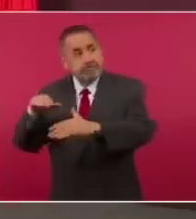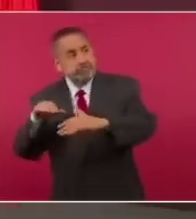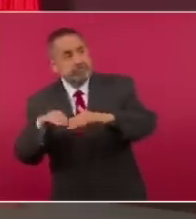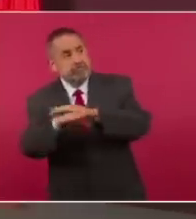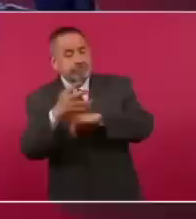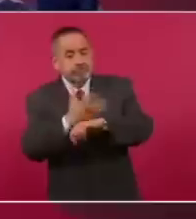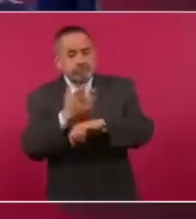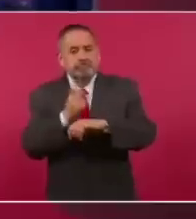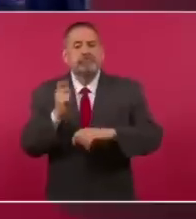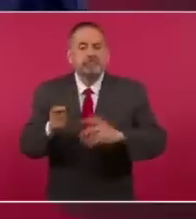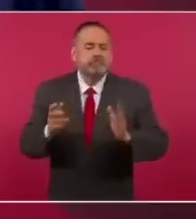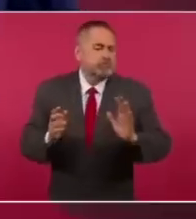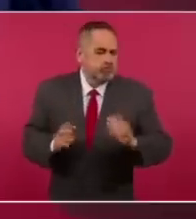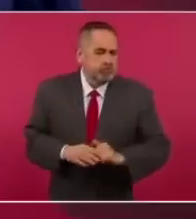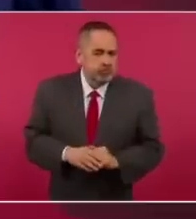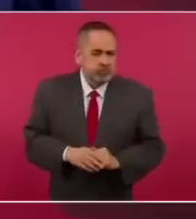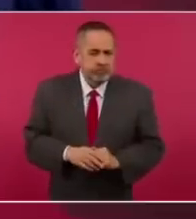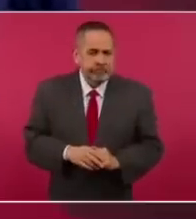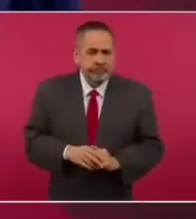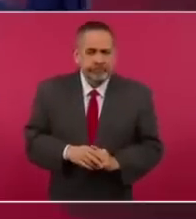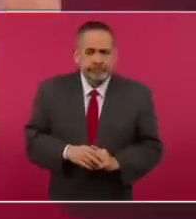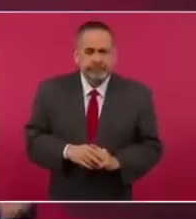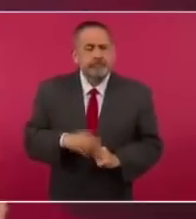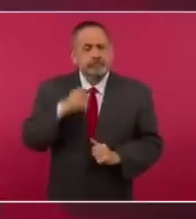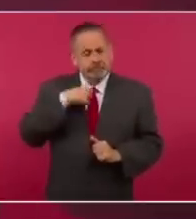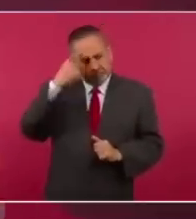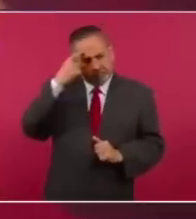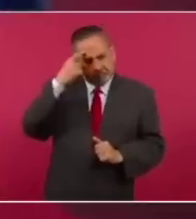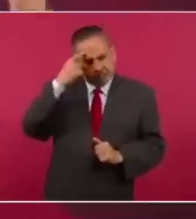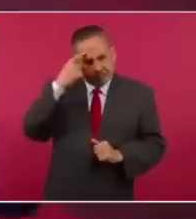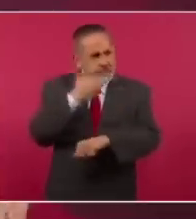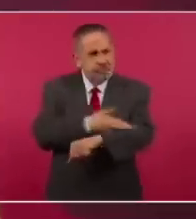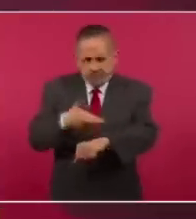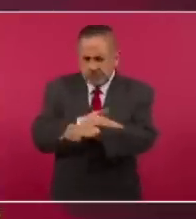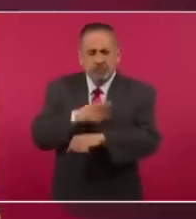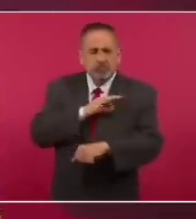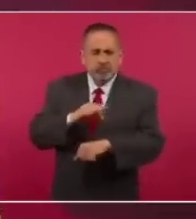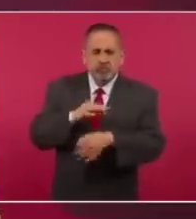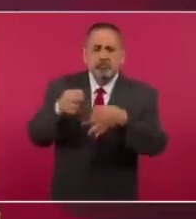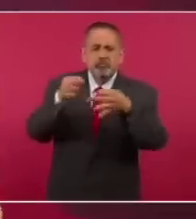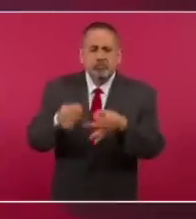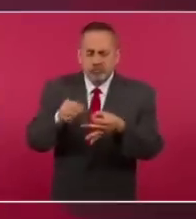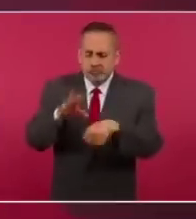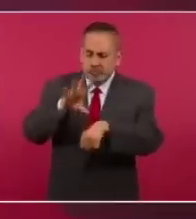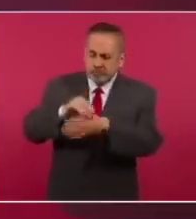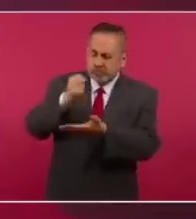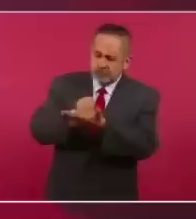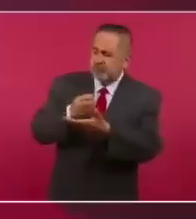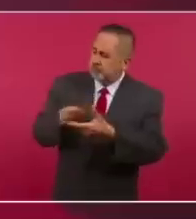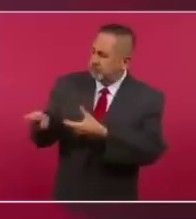De que hay un conducto, una vía pero hay mucha restricción. Para los